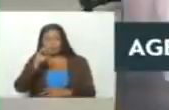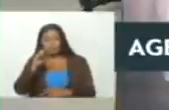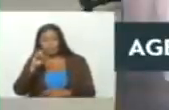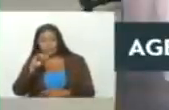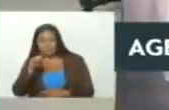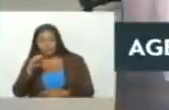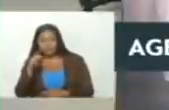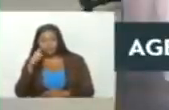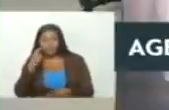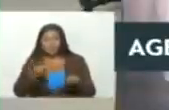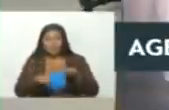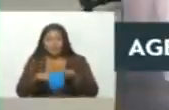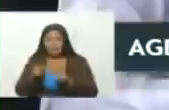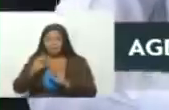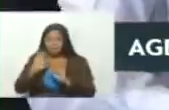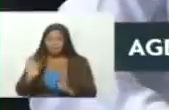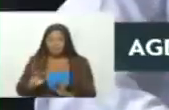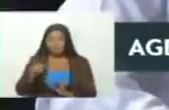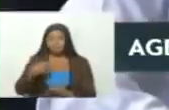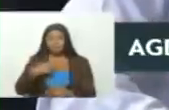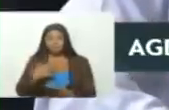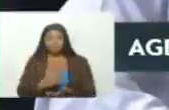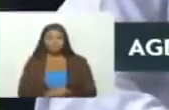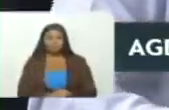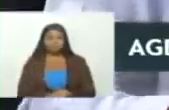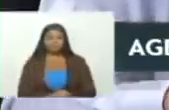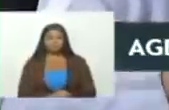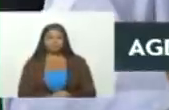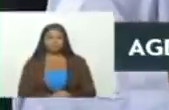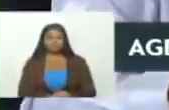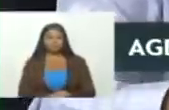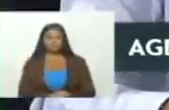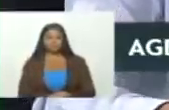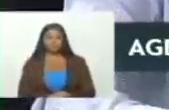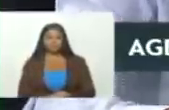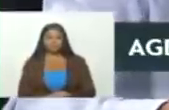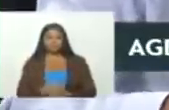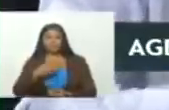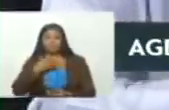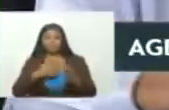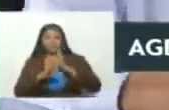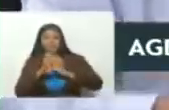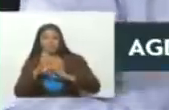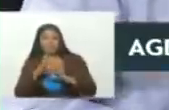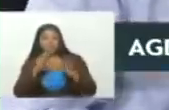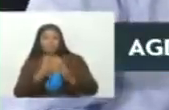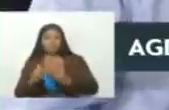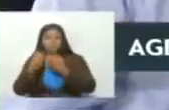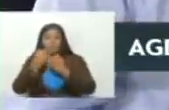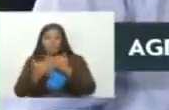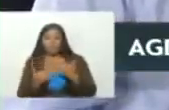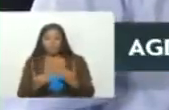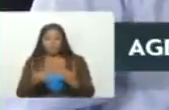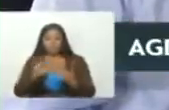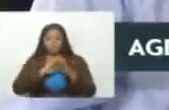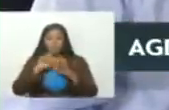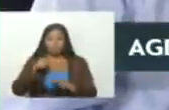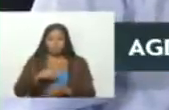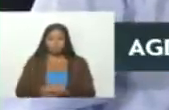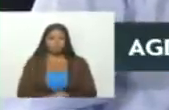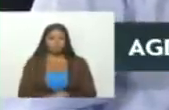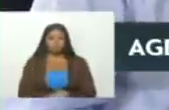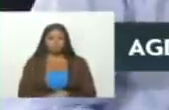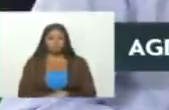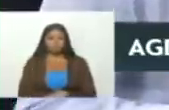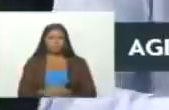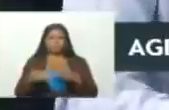pueden manejar eso. Pero más allá de eso, de que no puede desarrollarse una economía en términos de